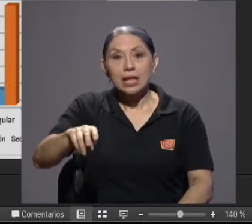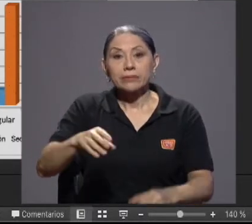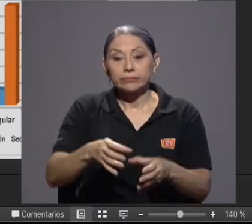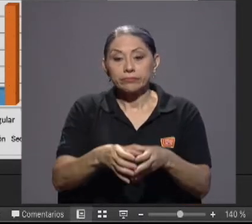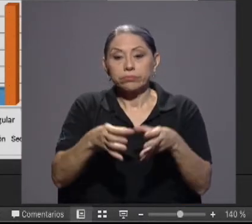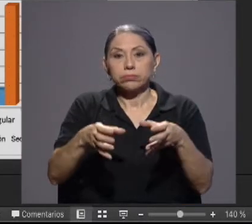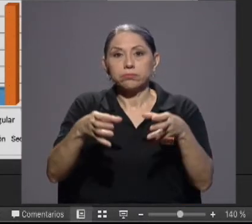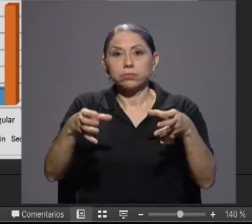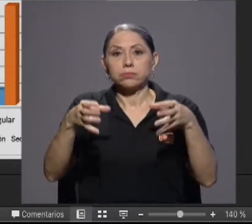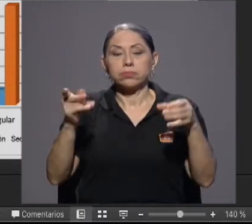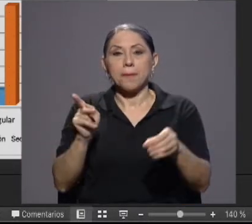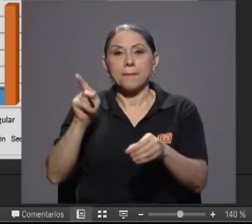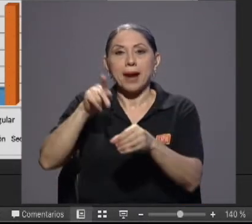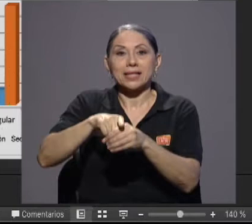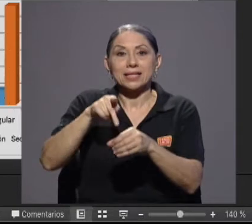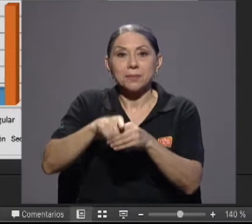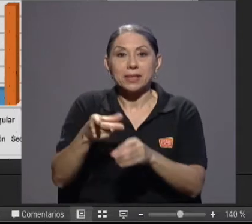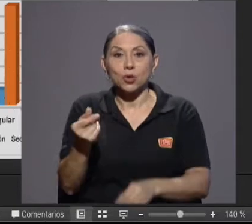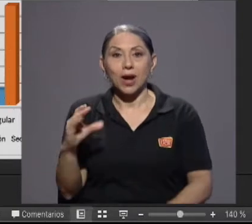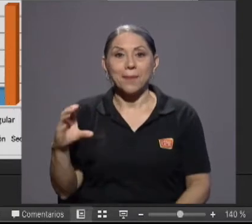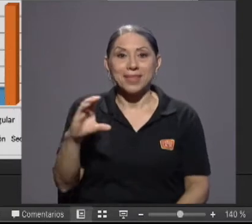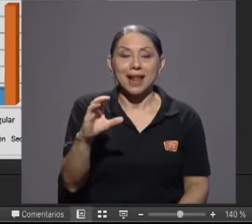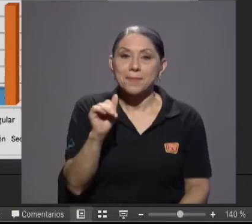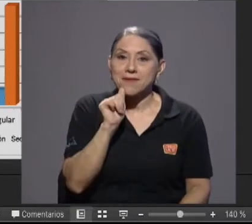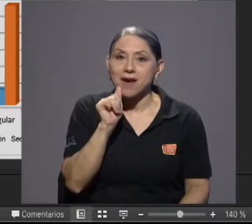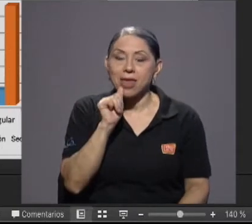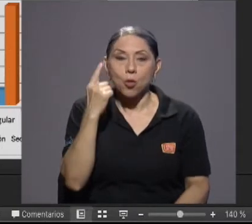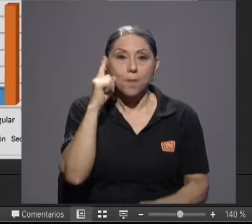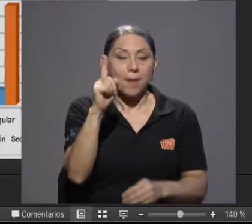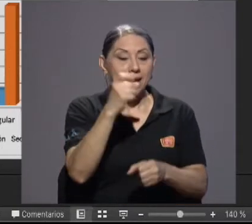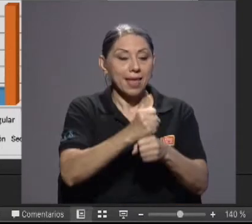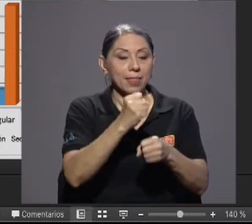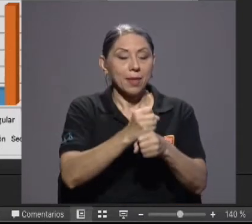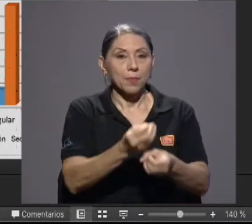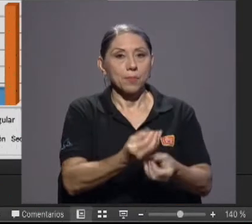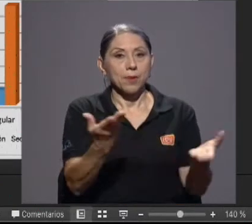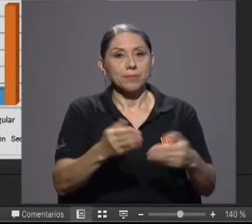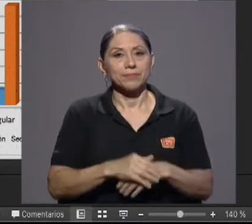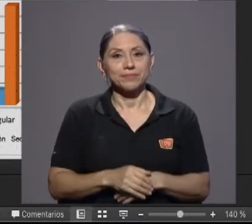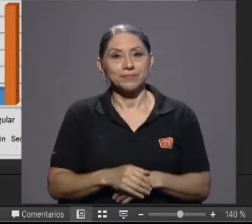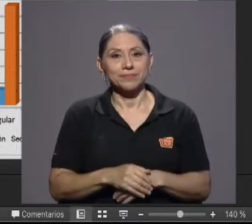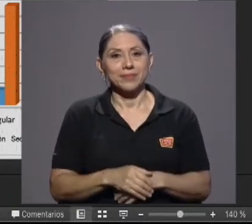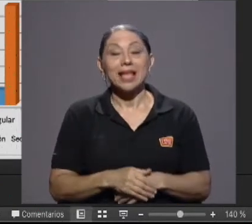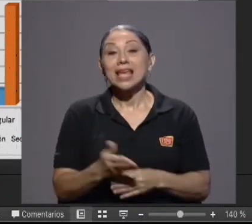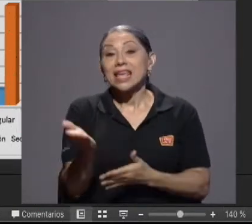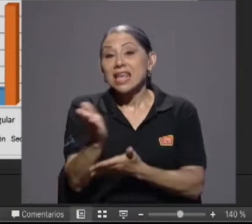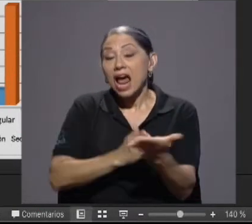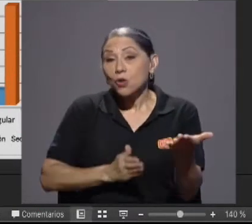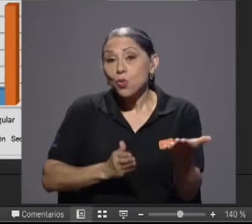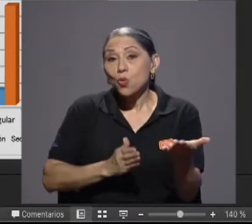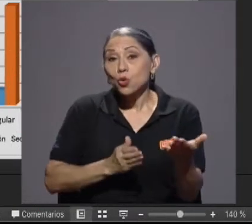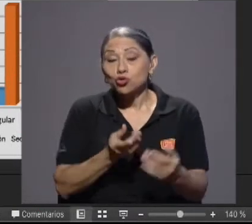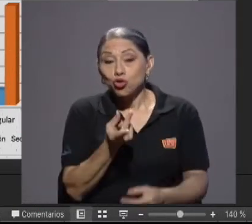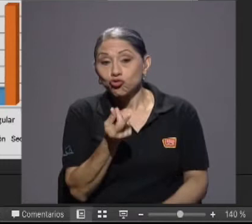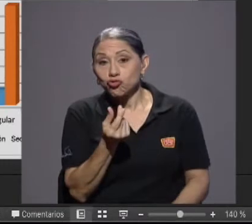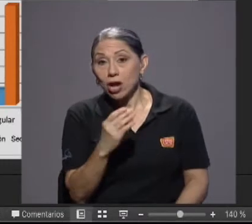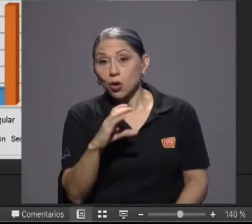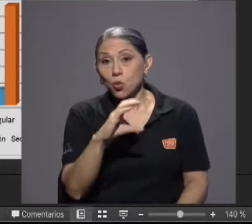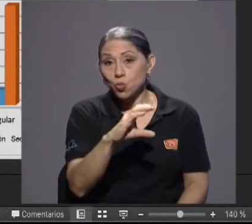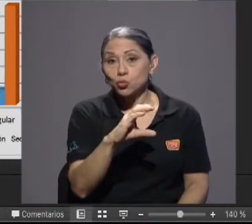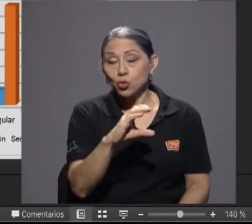incrementar la participación de capitales privados en el desarrollo de obra pública y redireccionar algunos de los